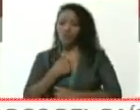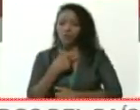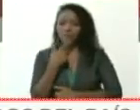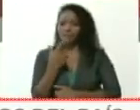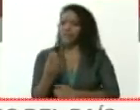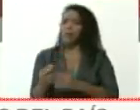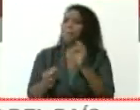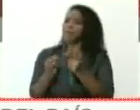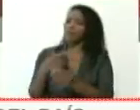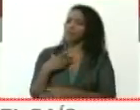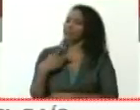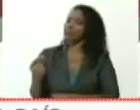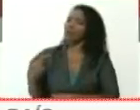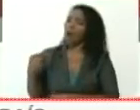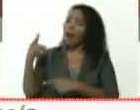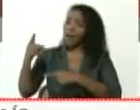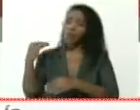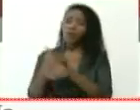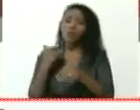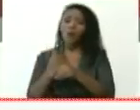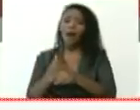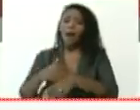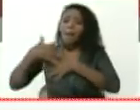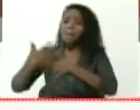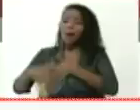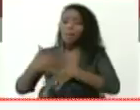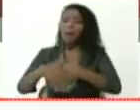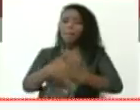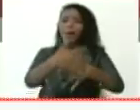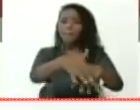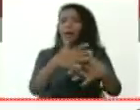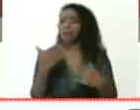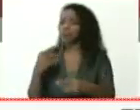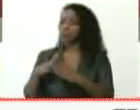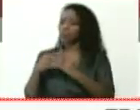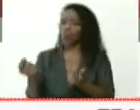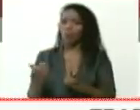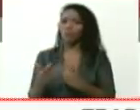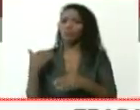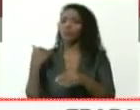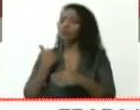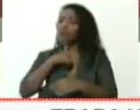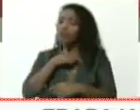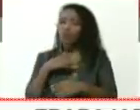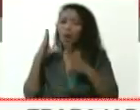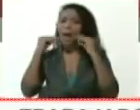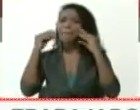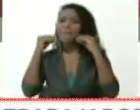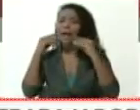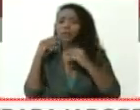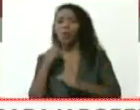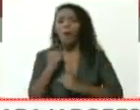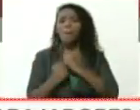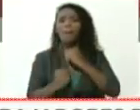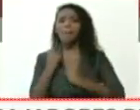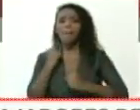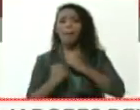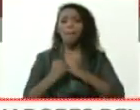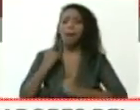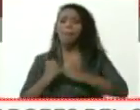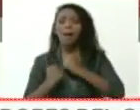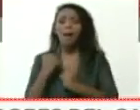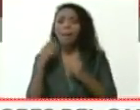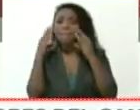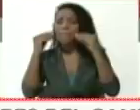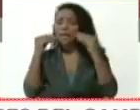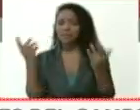en todo caso es un maratón. Y déjeme decirle que nosotros somos expertos en maratones. Y déjeme decirle que el presidente Nicolás